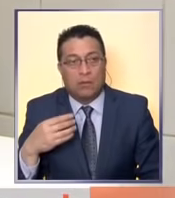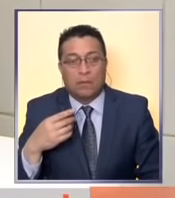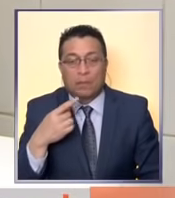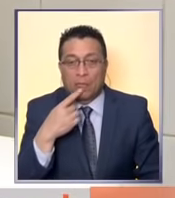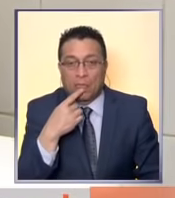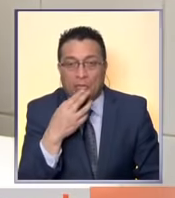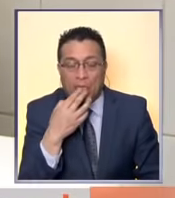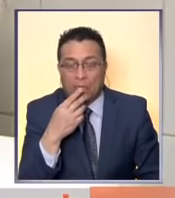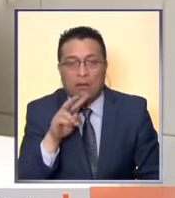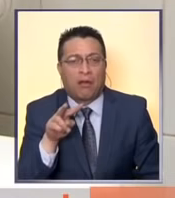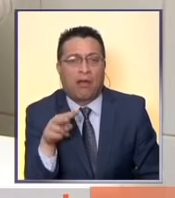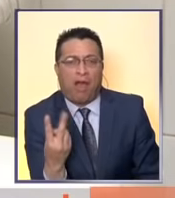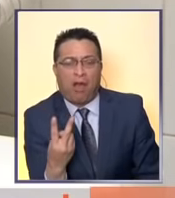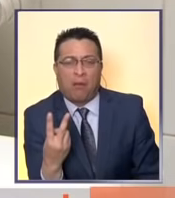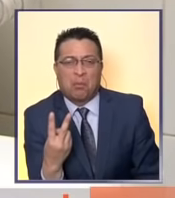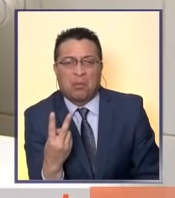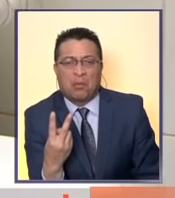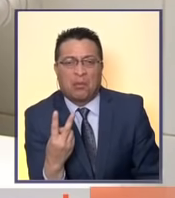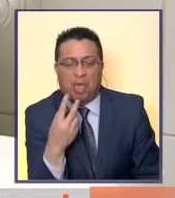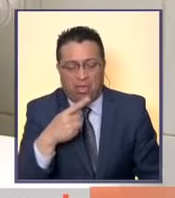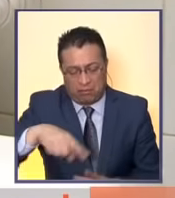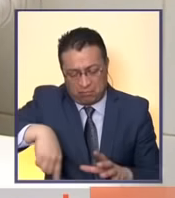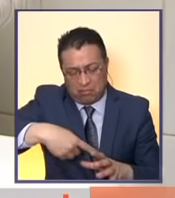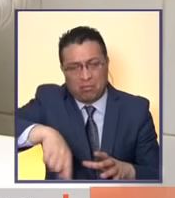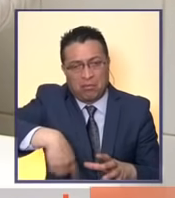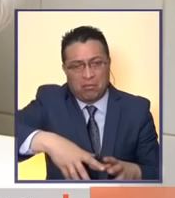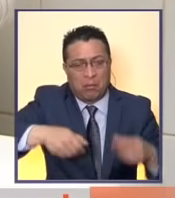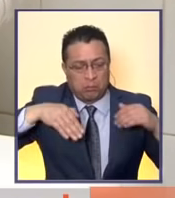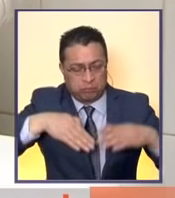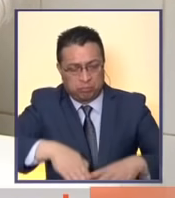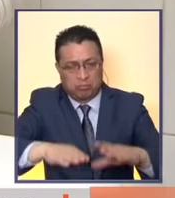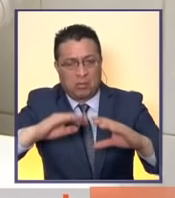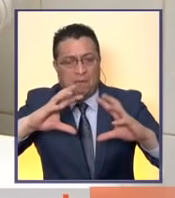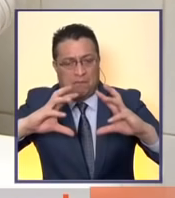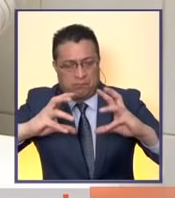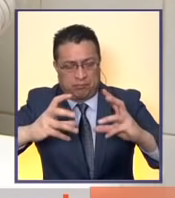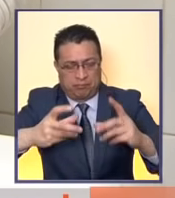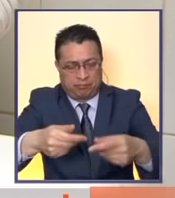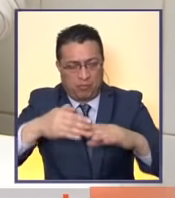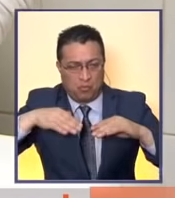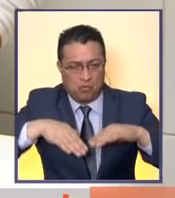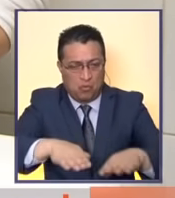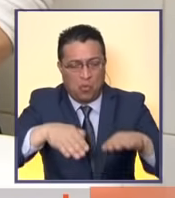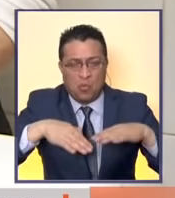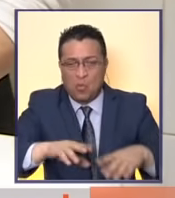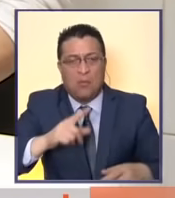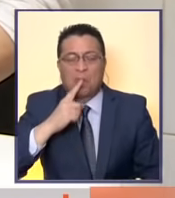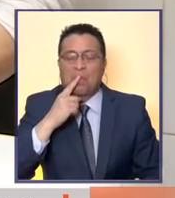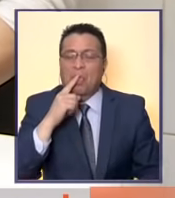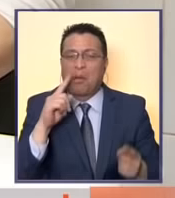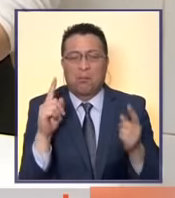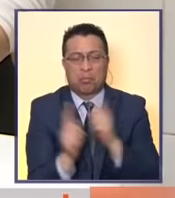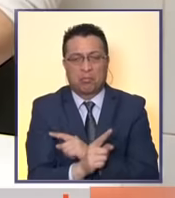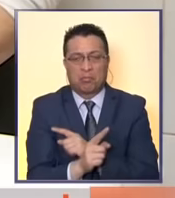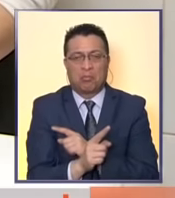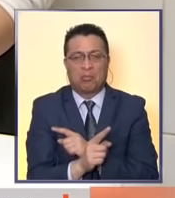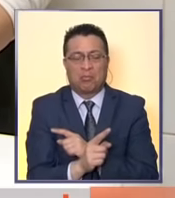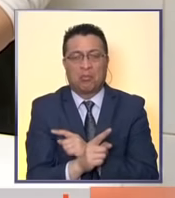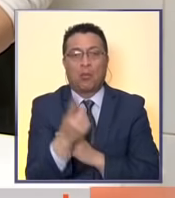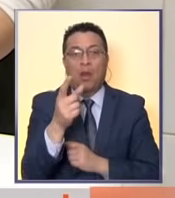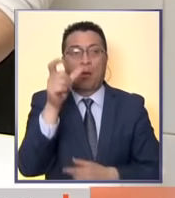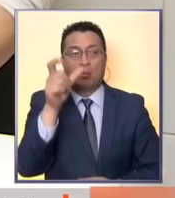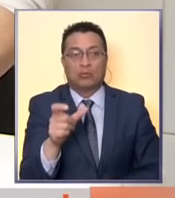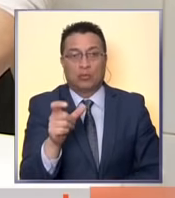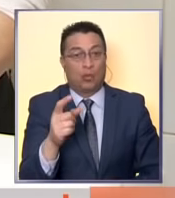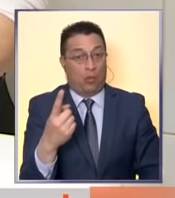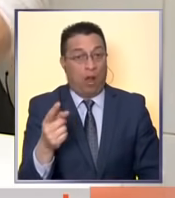textura de la masa al pasarla por el rodillo metálico que lleva la sobadora. ¿Sí? Y vino un cliente, vinieron no